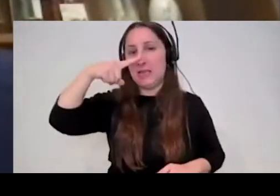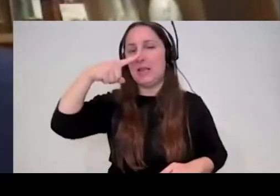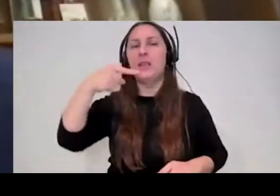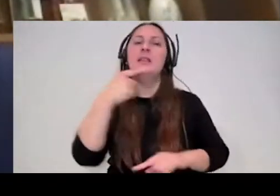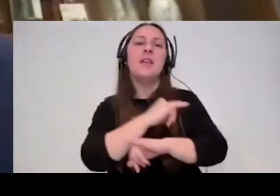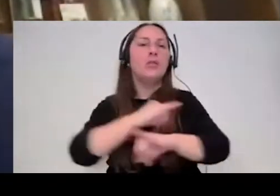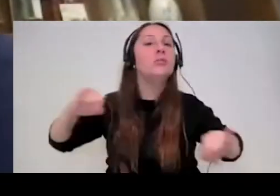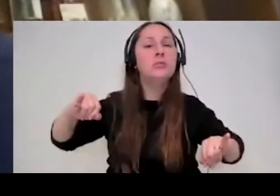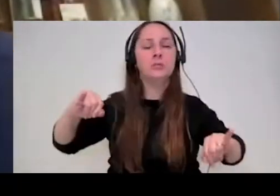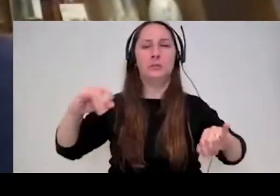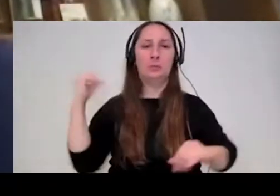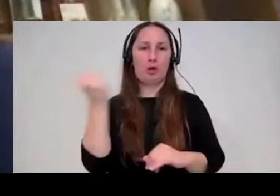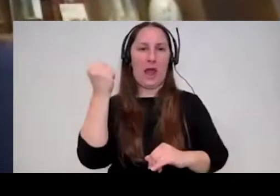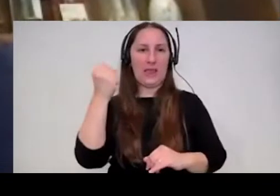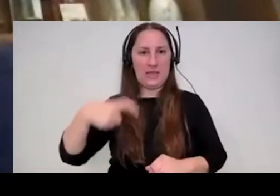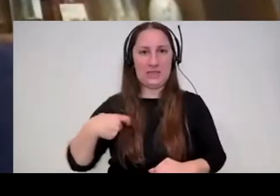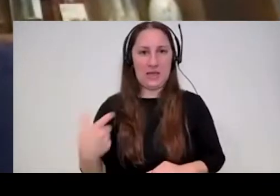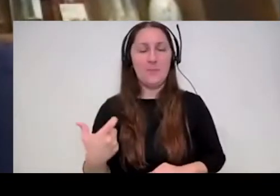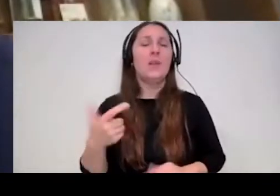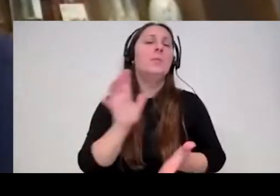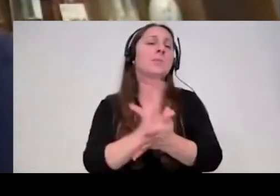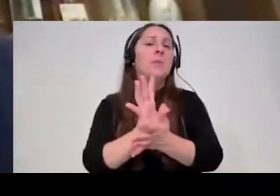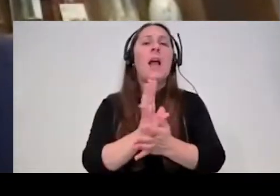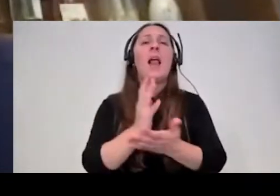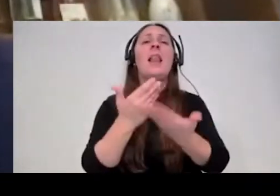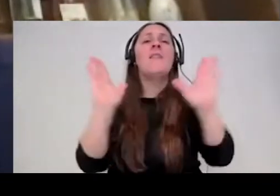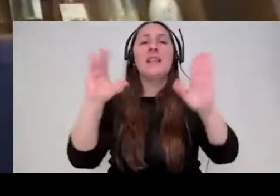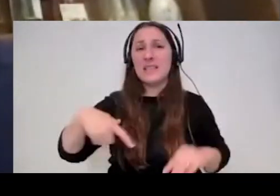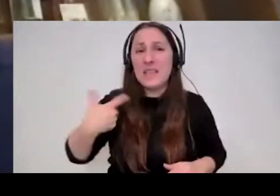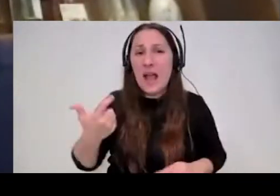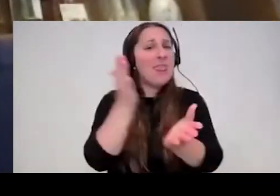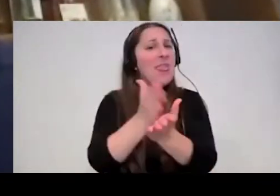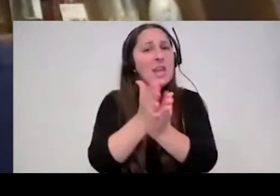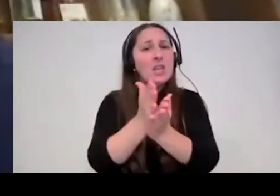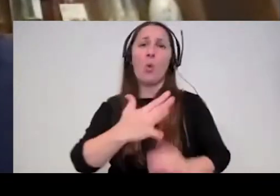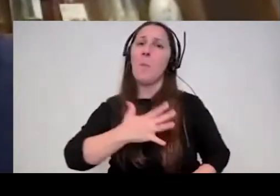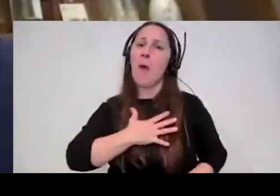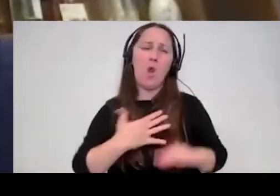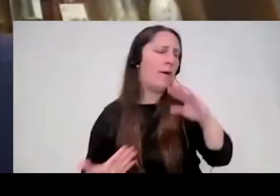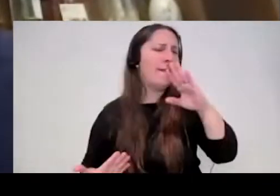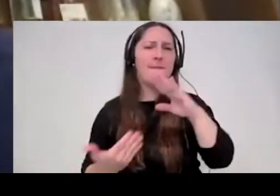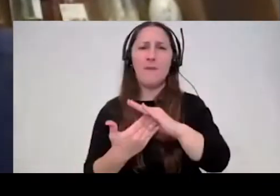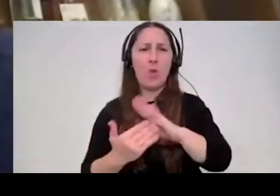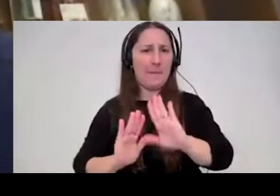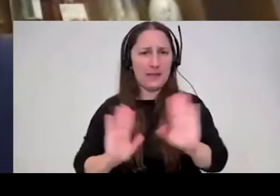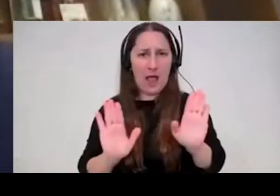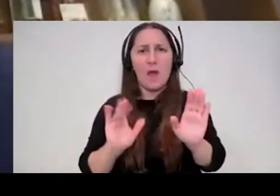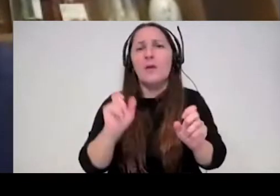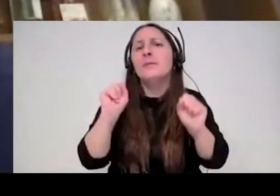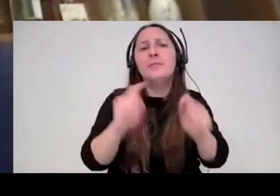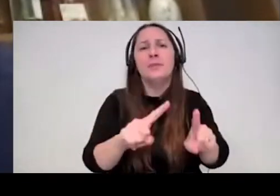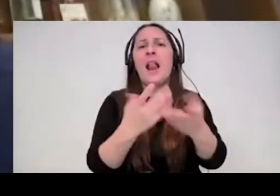sindicalización. O sea, la libertad sindical es un derecho humano fundamental. Es una libertad